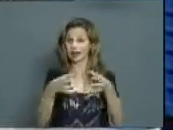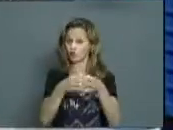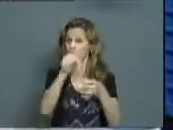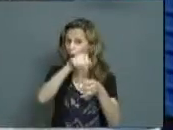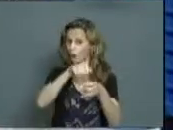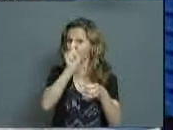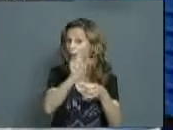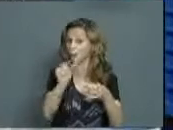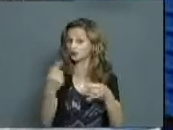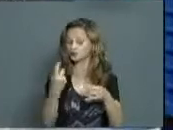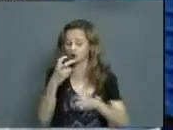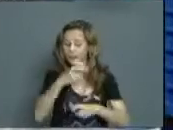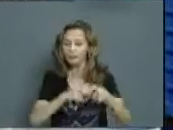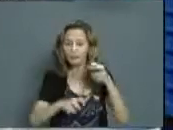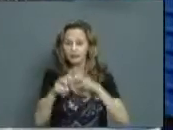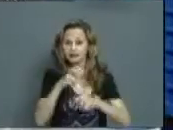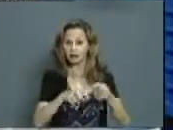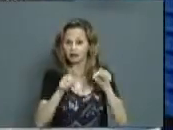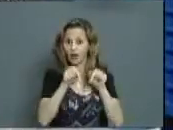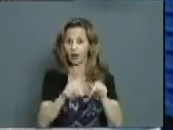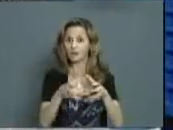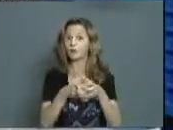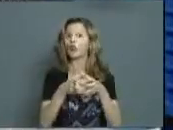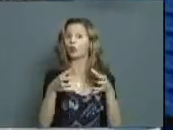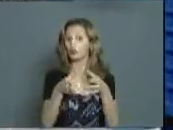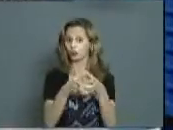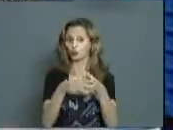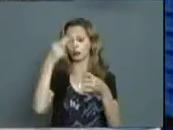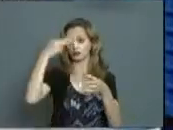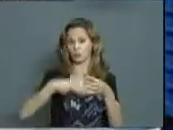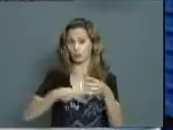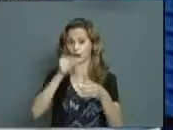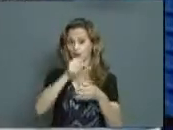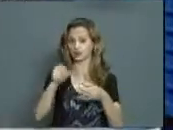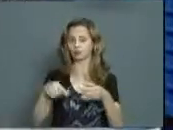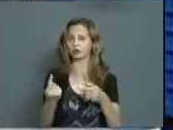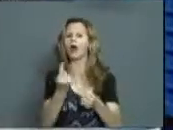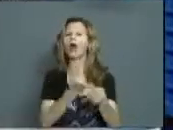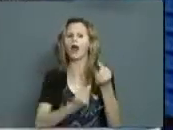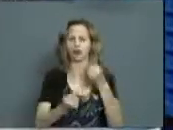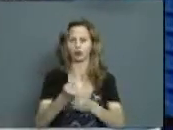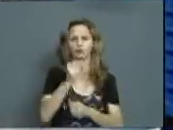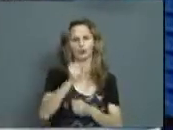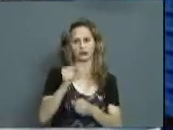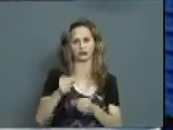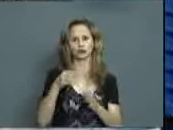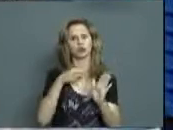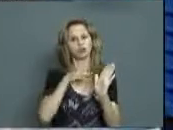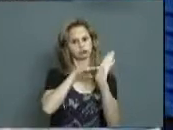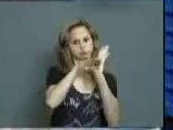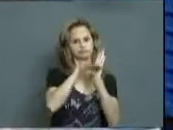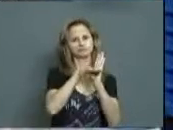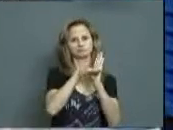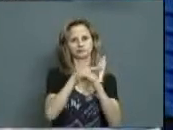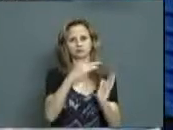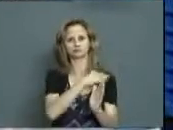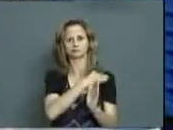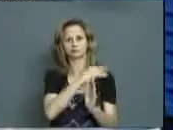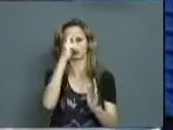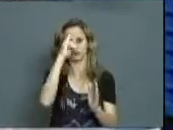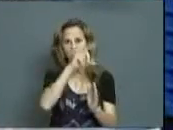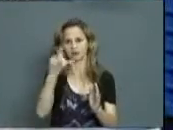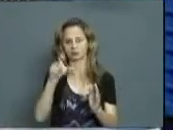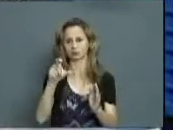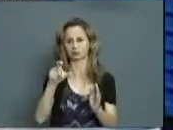De ese grupo de personas, que fue un grupo grandísimo de trabajadores de la salud, nosotros tuvimos algún personal que ingresó en el hospital militar con